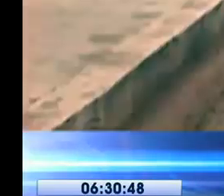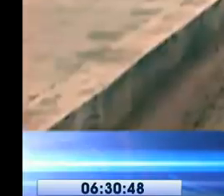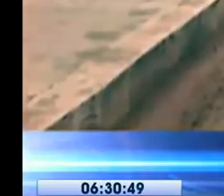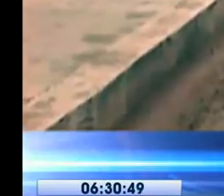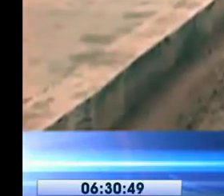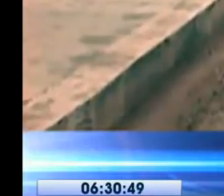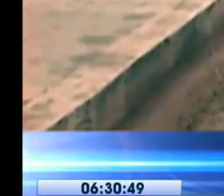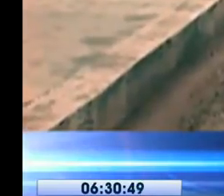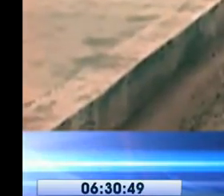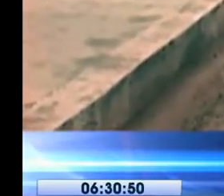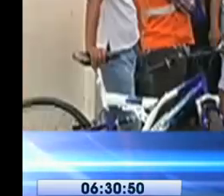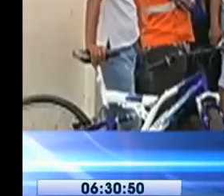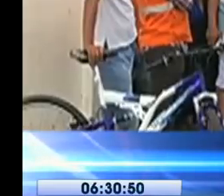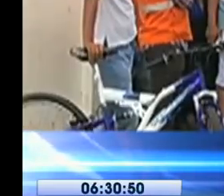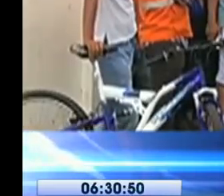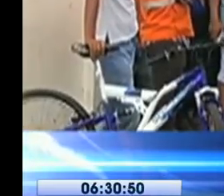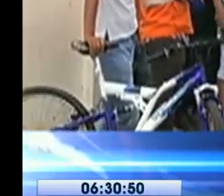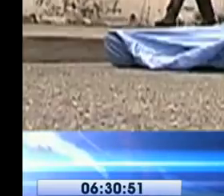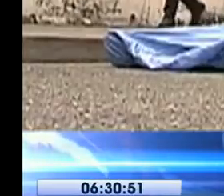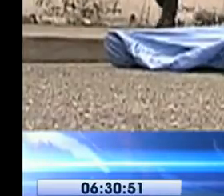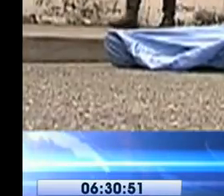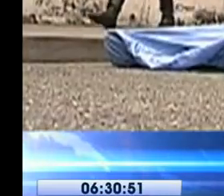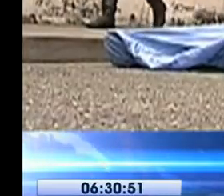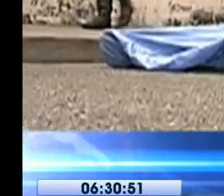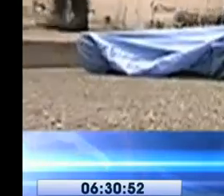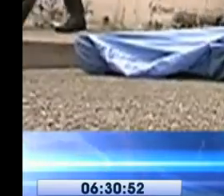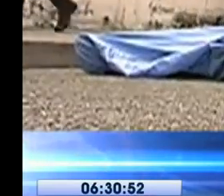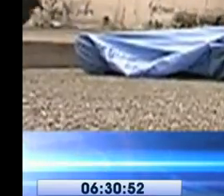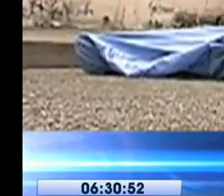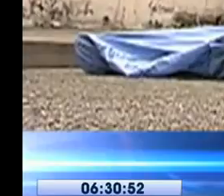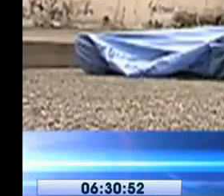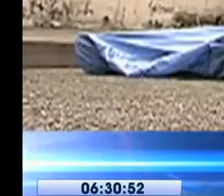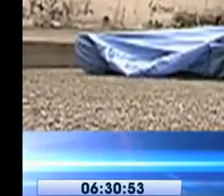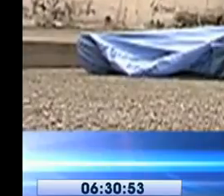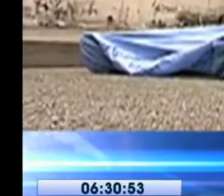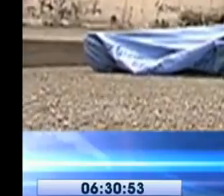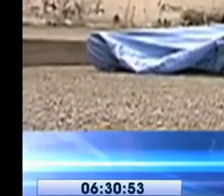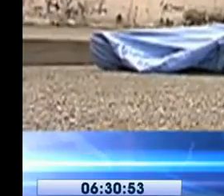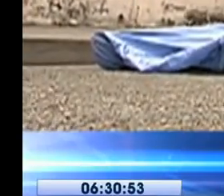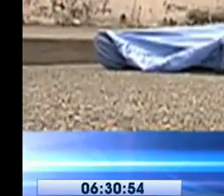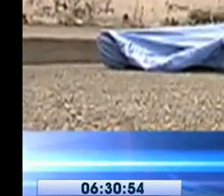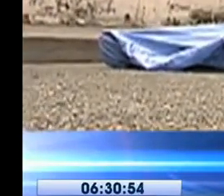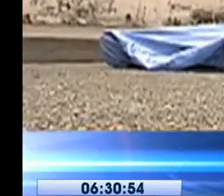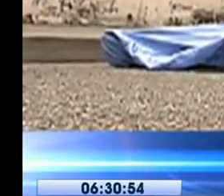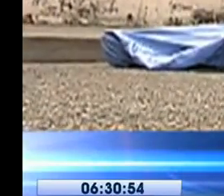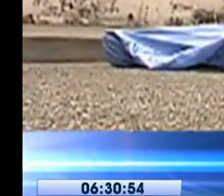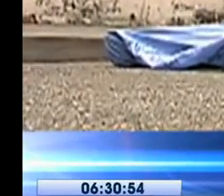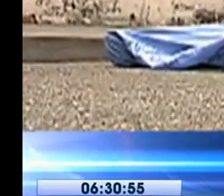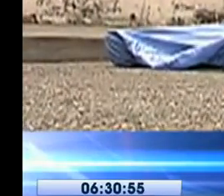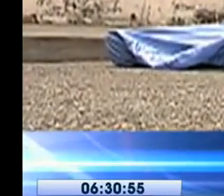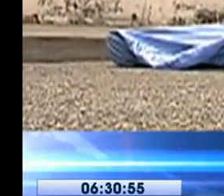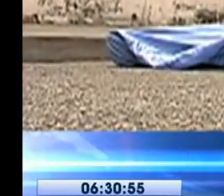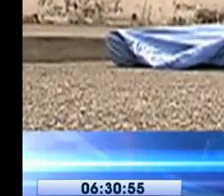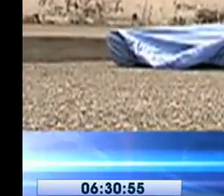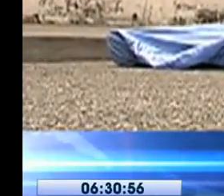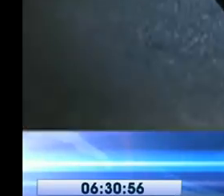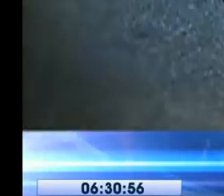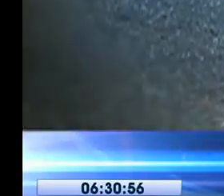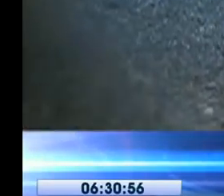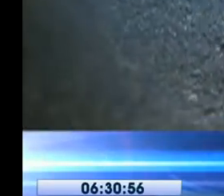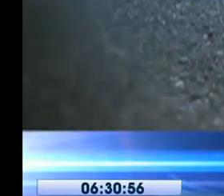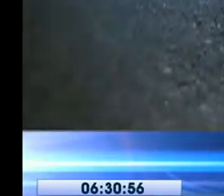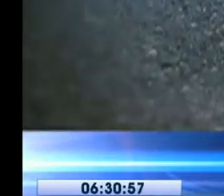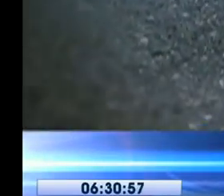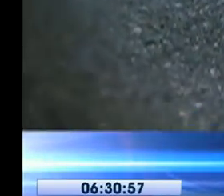Joven muere al ser aparentemente lanzado desde un bus en movimiento por delincuentes que asaltaban a los pasajeros. Un